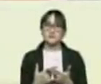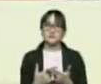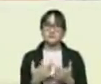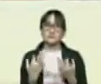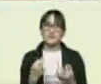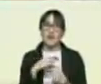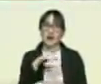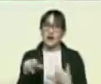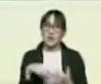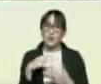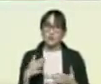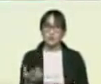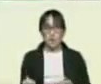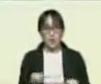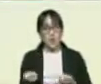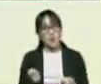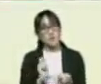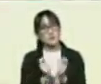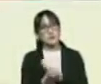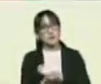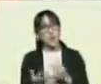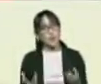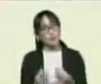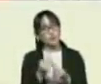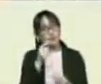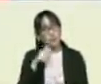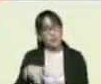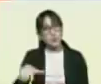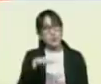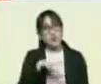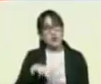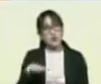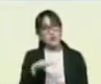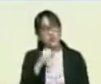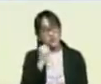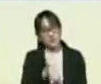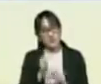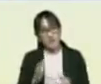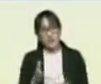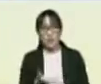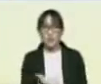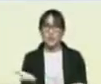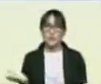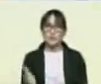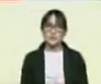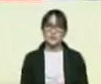una revolución económica con el pueblo, con la clase obrera.